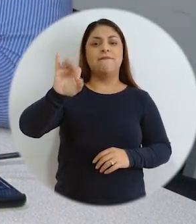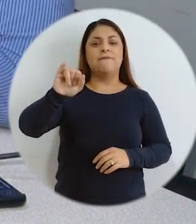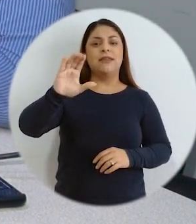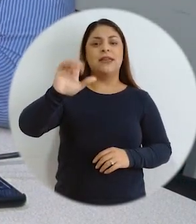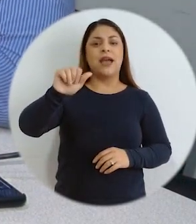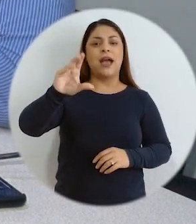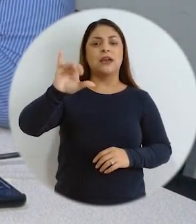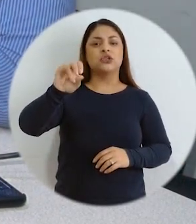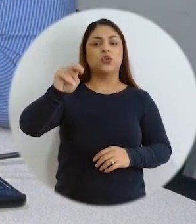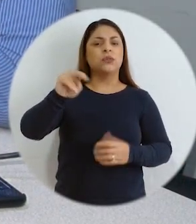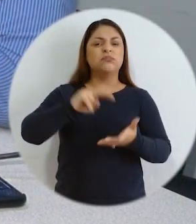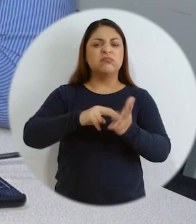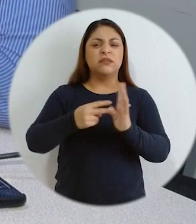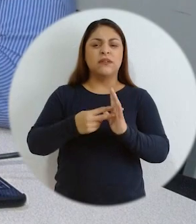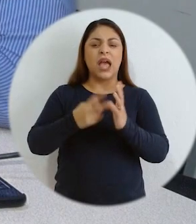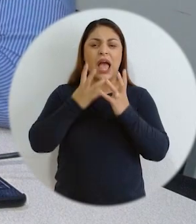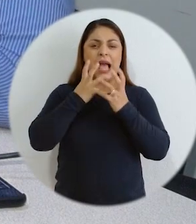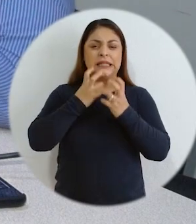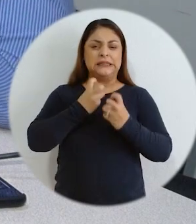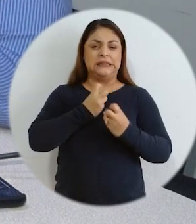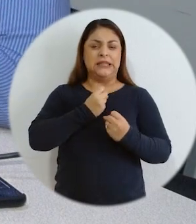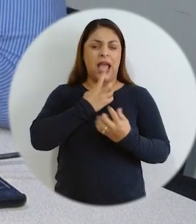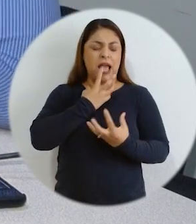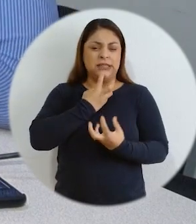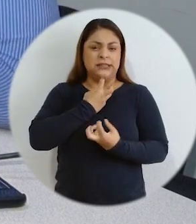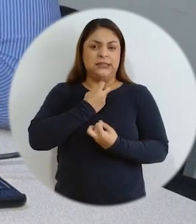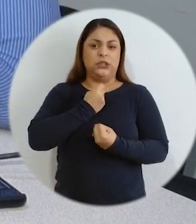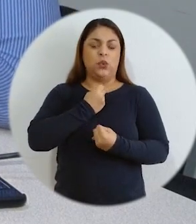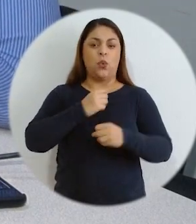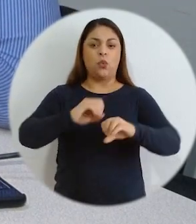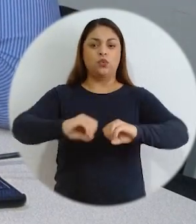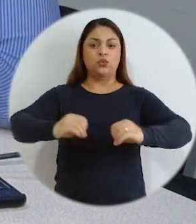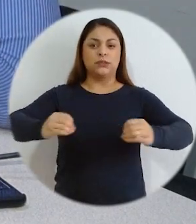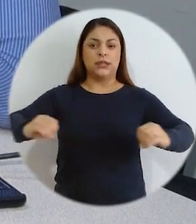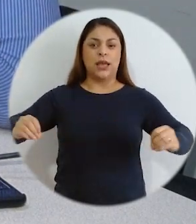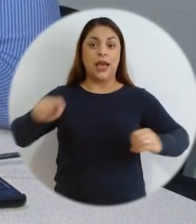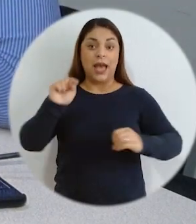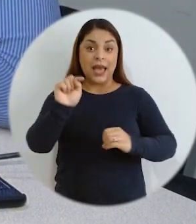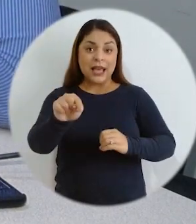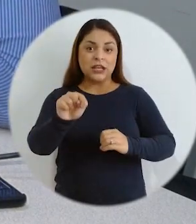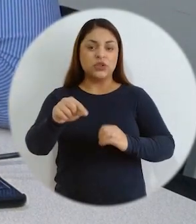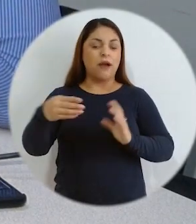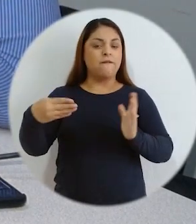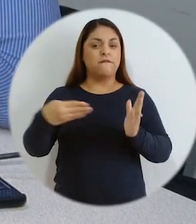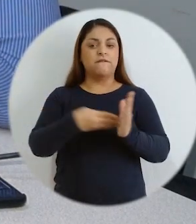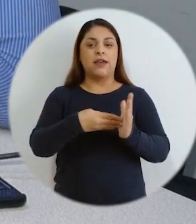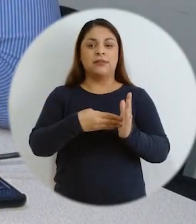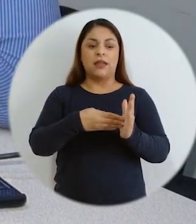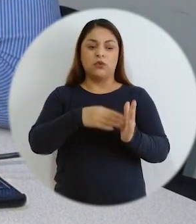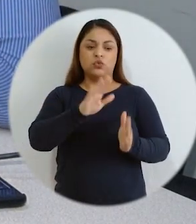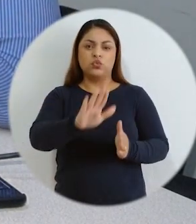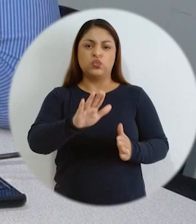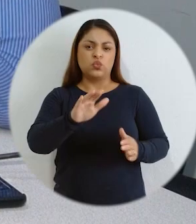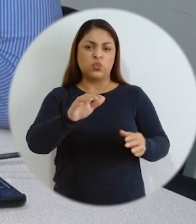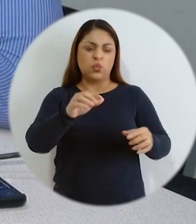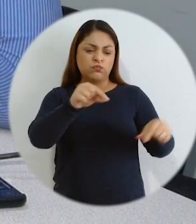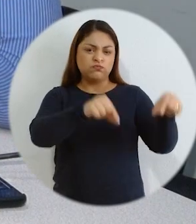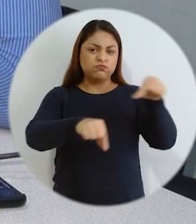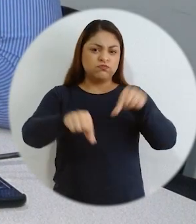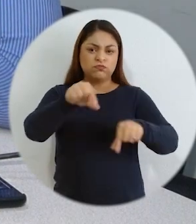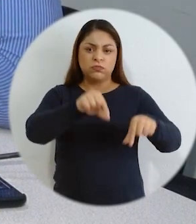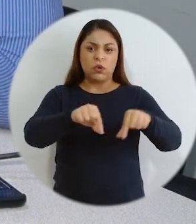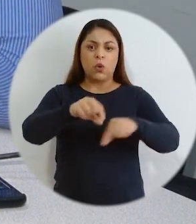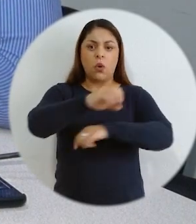¿Qué significa acidificación? ¿Es más acidez en los océanos? Sí, claro, y entonces eso altera la composición química